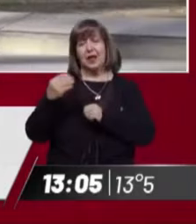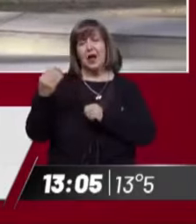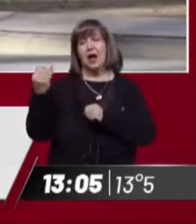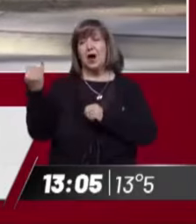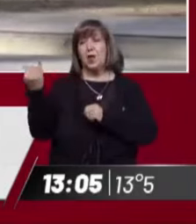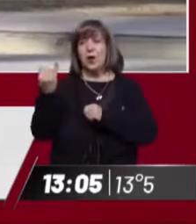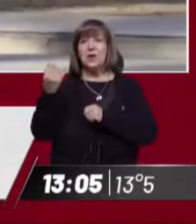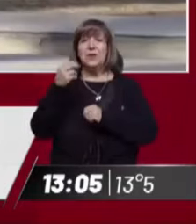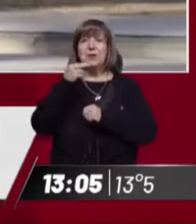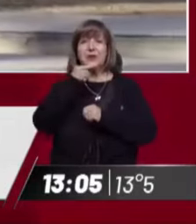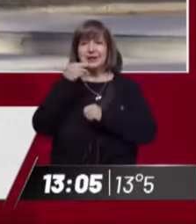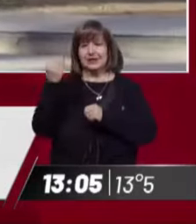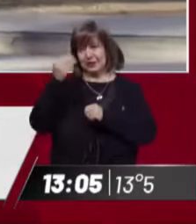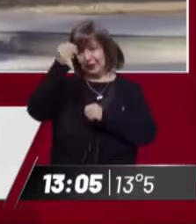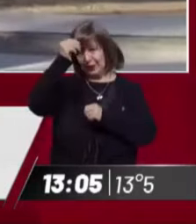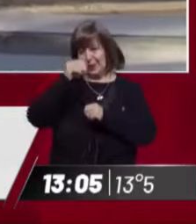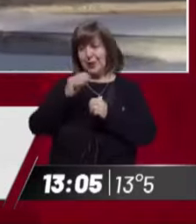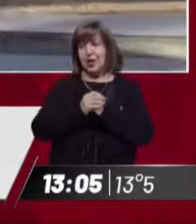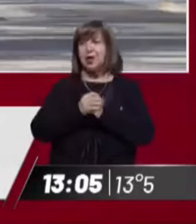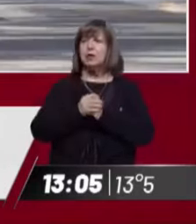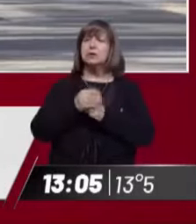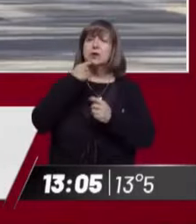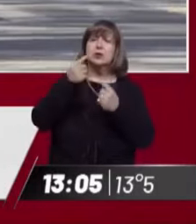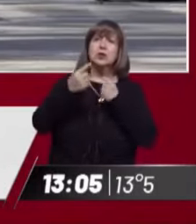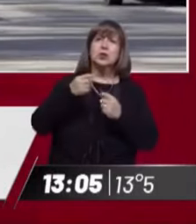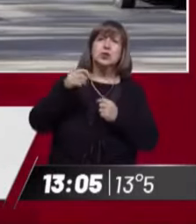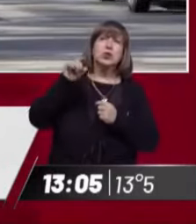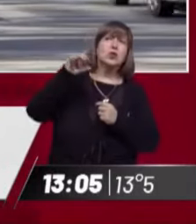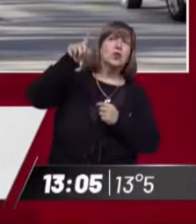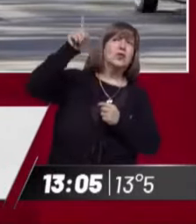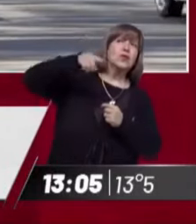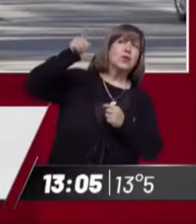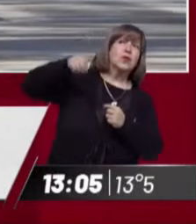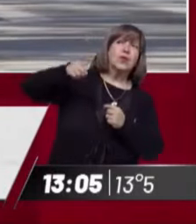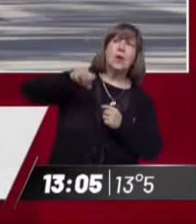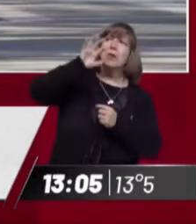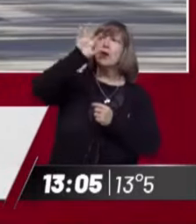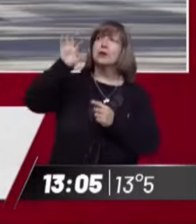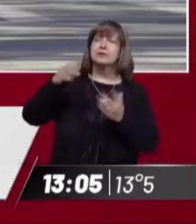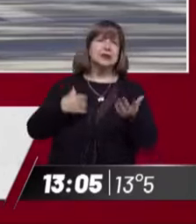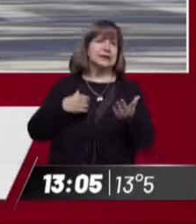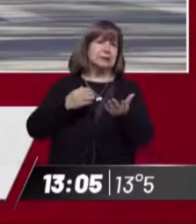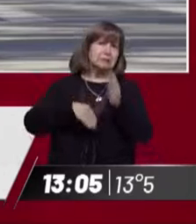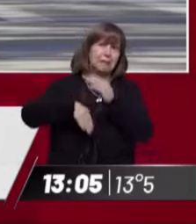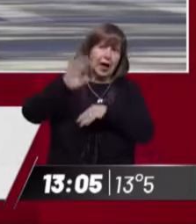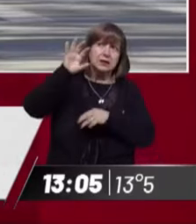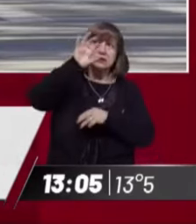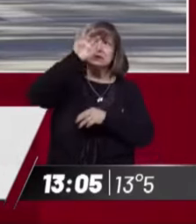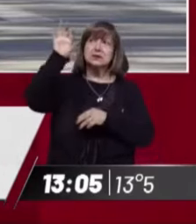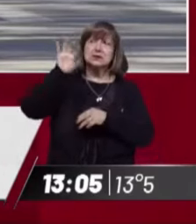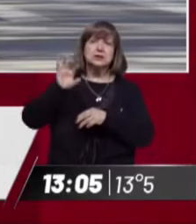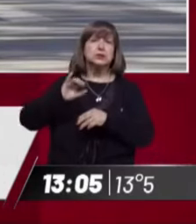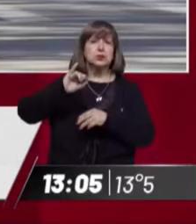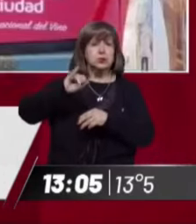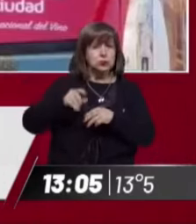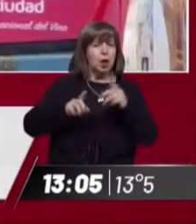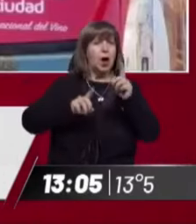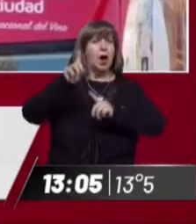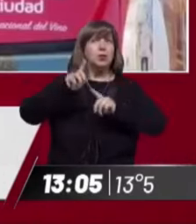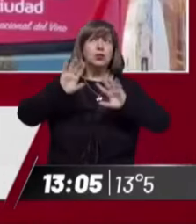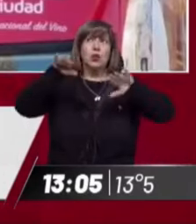nacional. Básicamente turismo nacional, pero se mantiene un nivel de presencia de turismo del